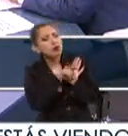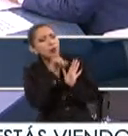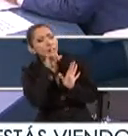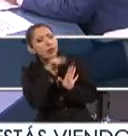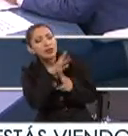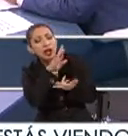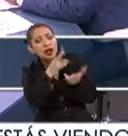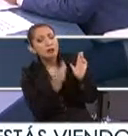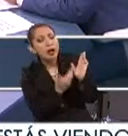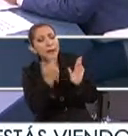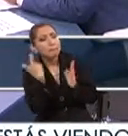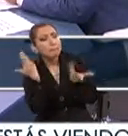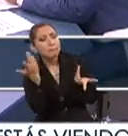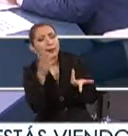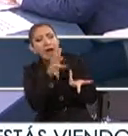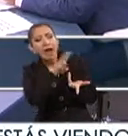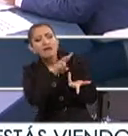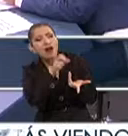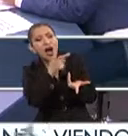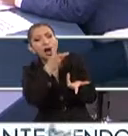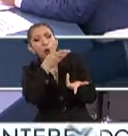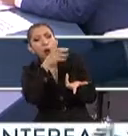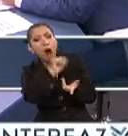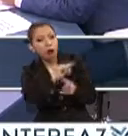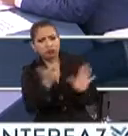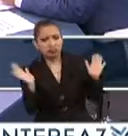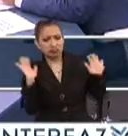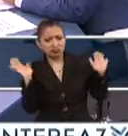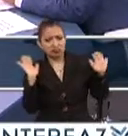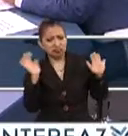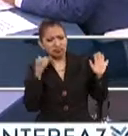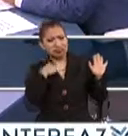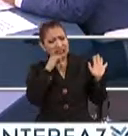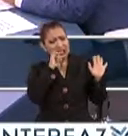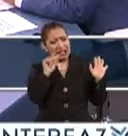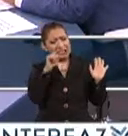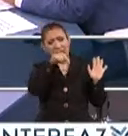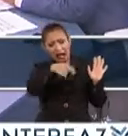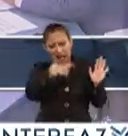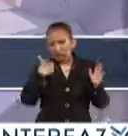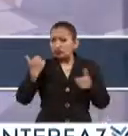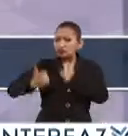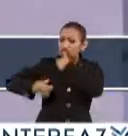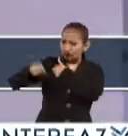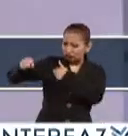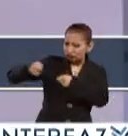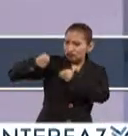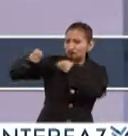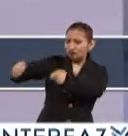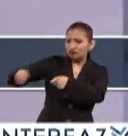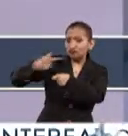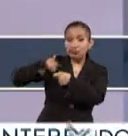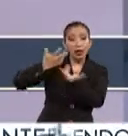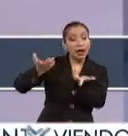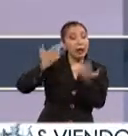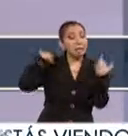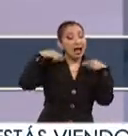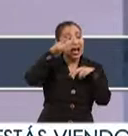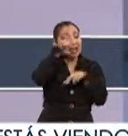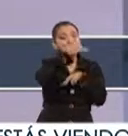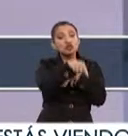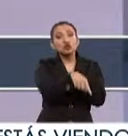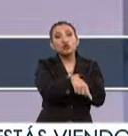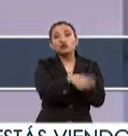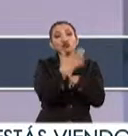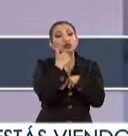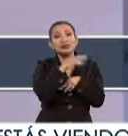de revolucionar un método Vaughan de usted? Y yo le digo, pues ningún secreto, lléveselo a mis competidores. Si no lleva a mis profesores,